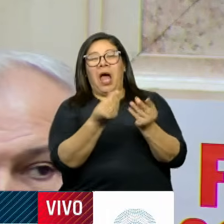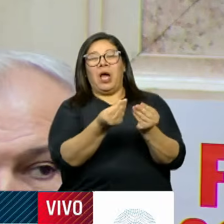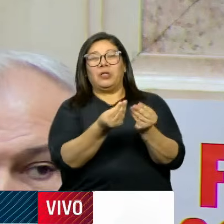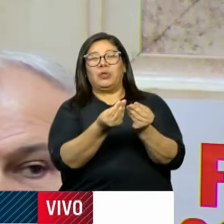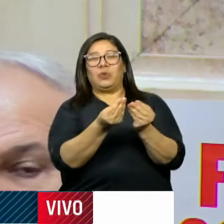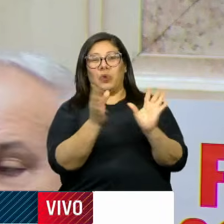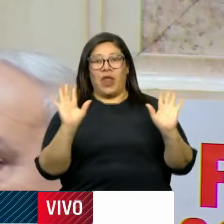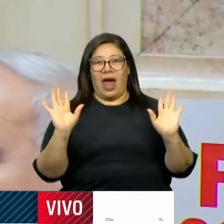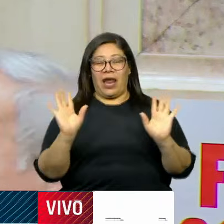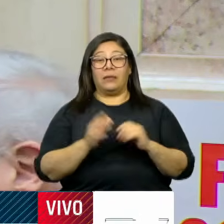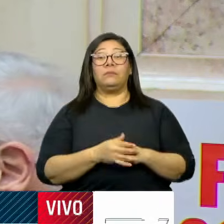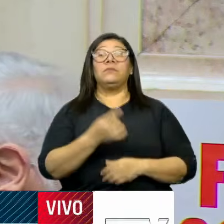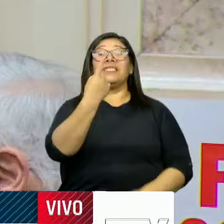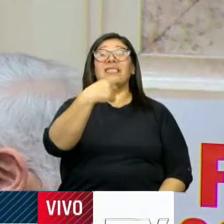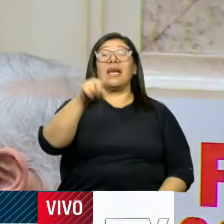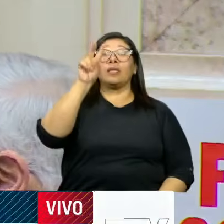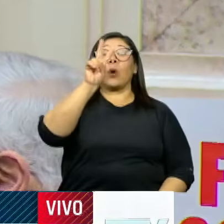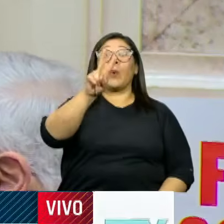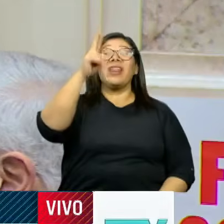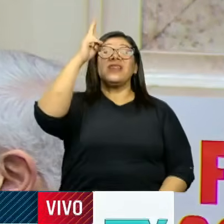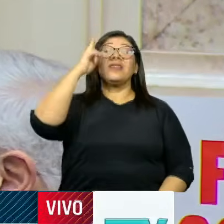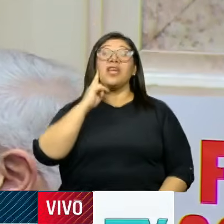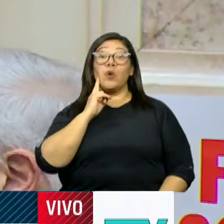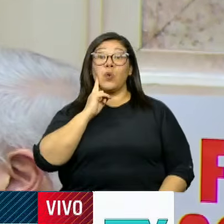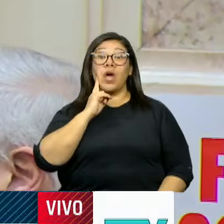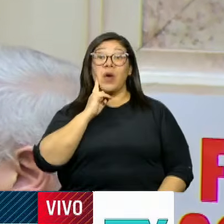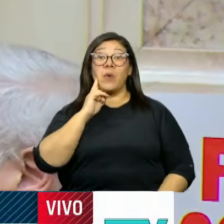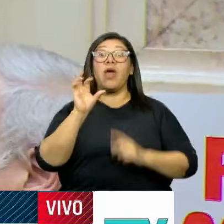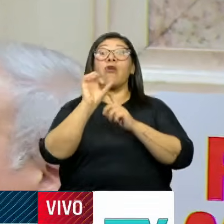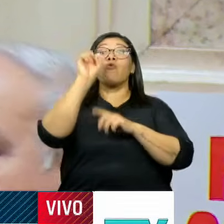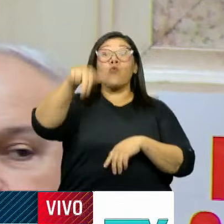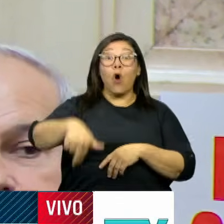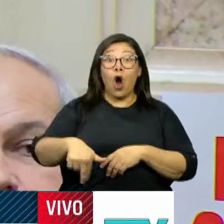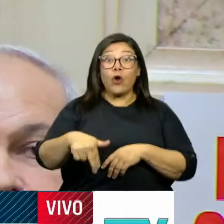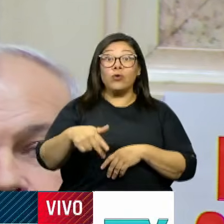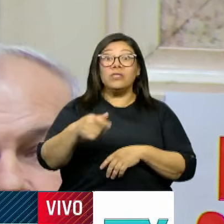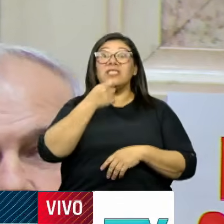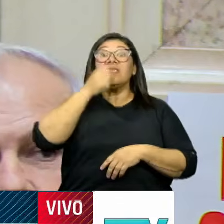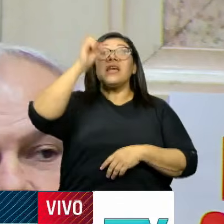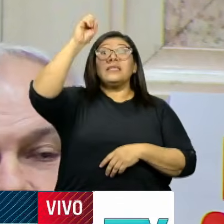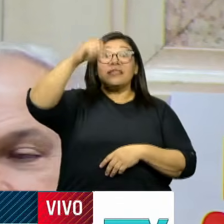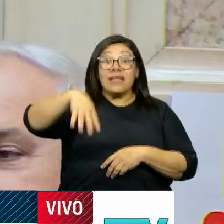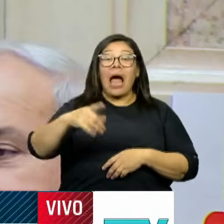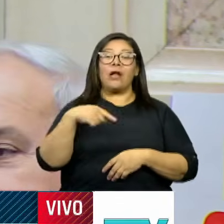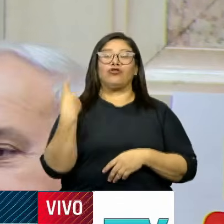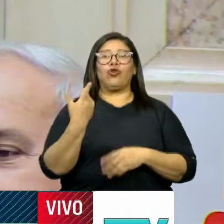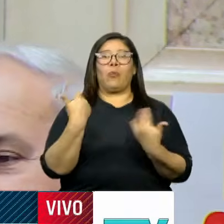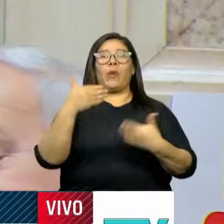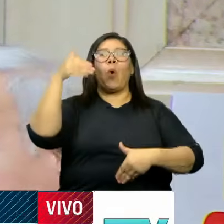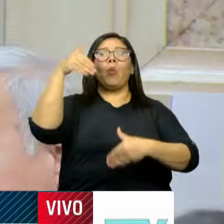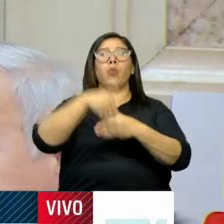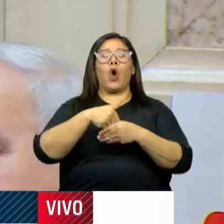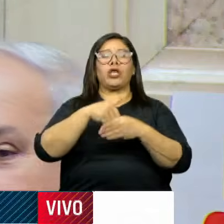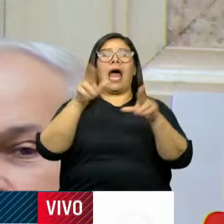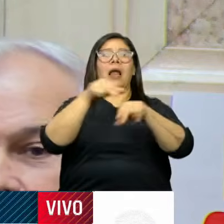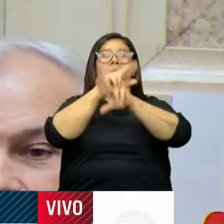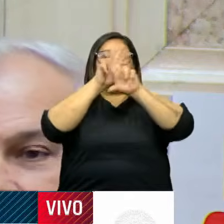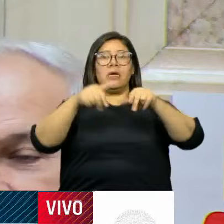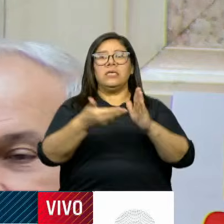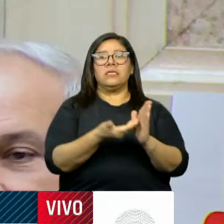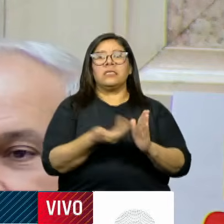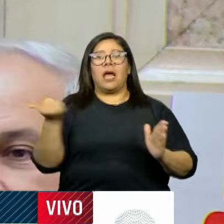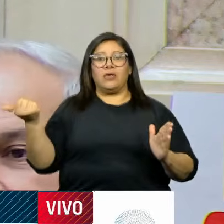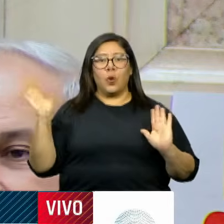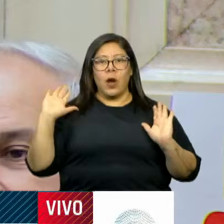los 129 del quórum, hoy podíamos votar interpelación y censura porque los más